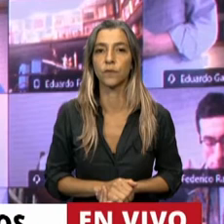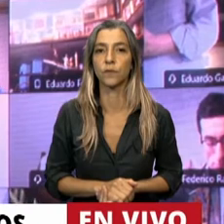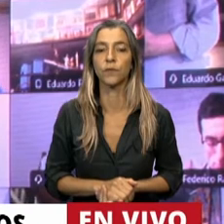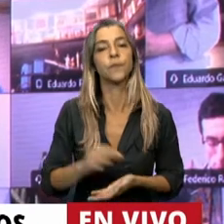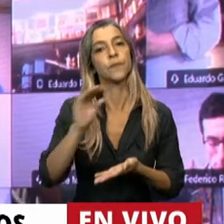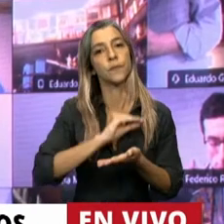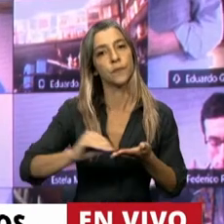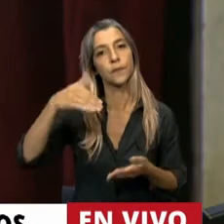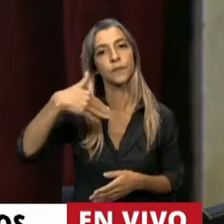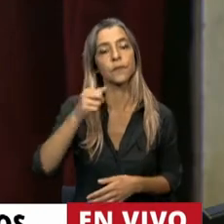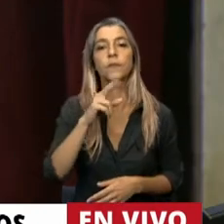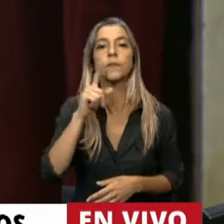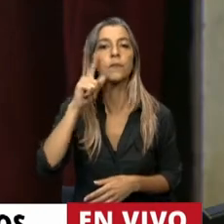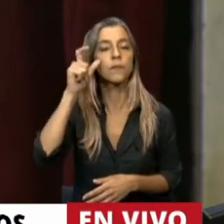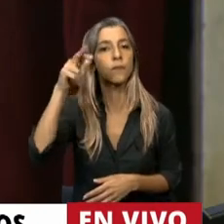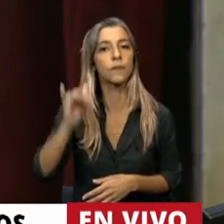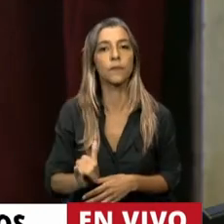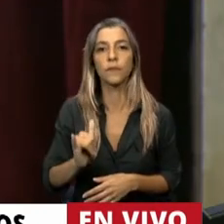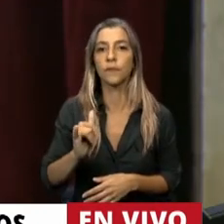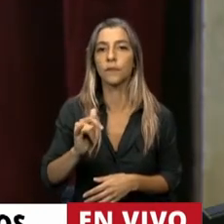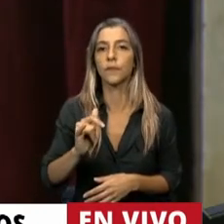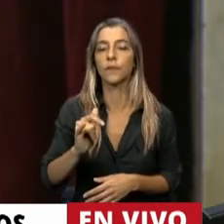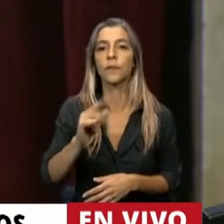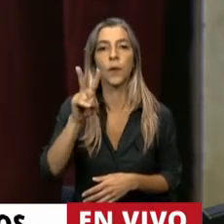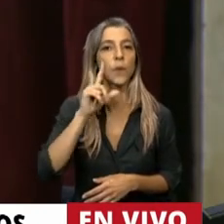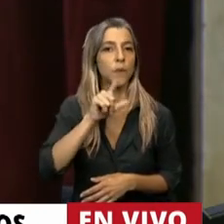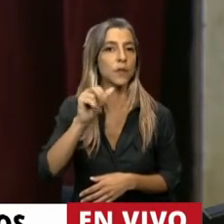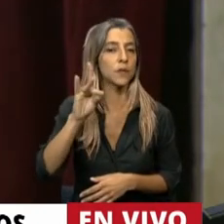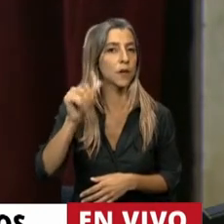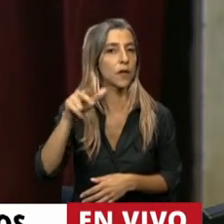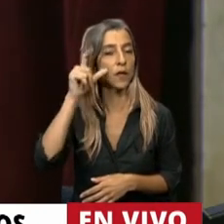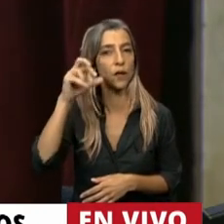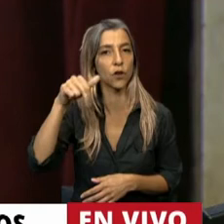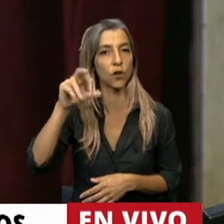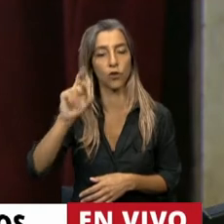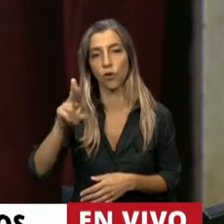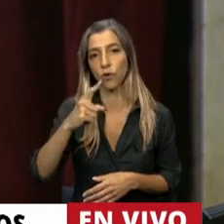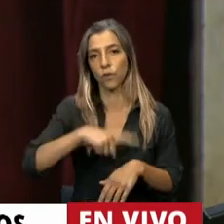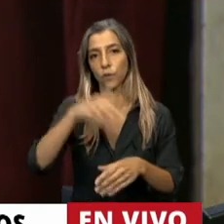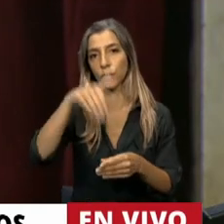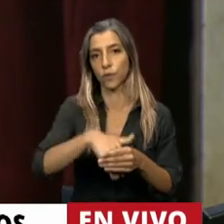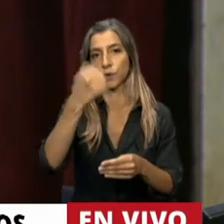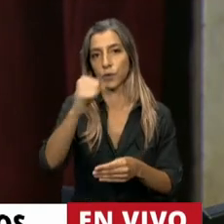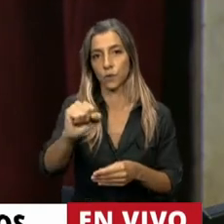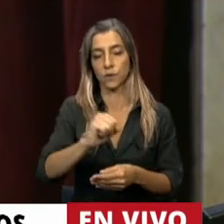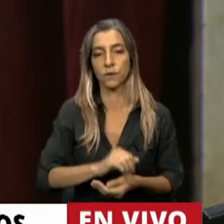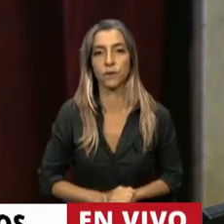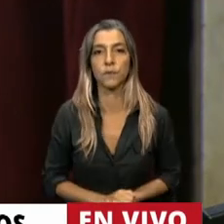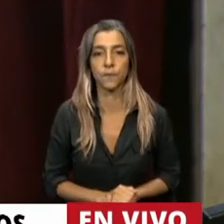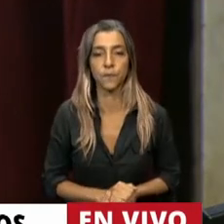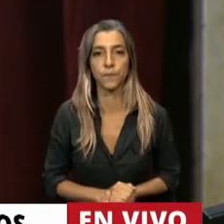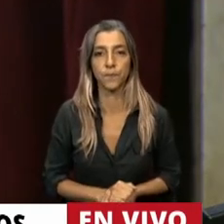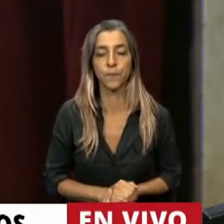diputada martínez villa dale honor ausente a la hora de votar